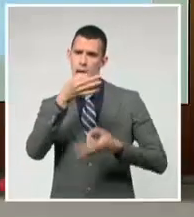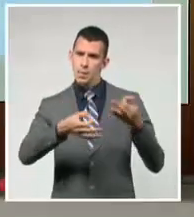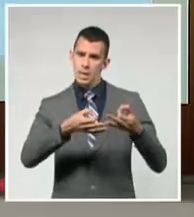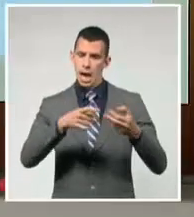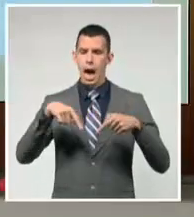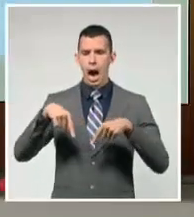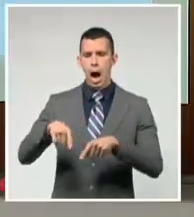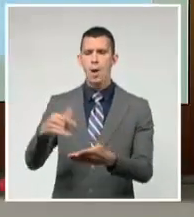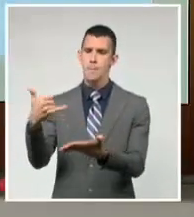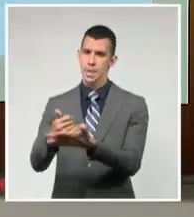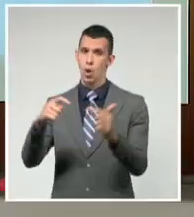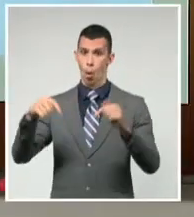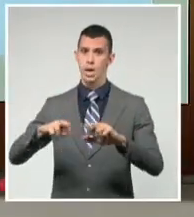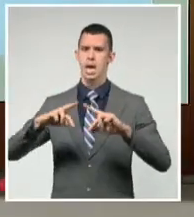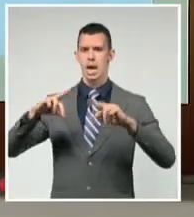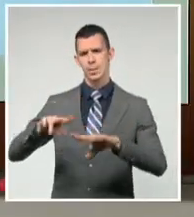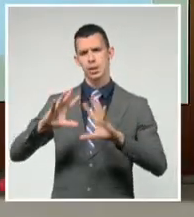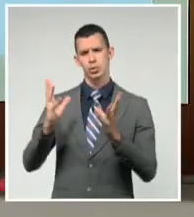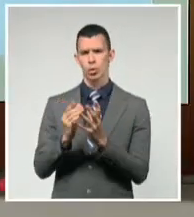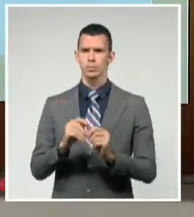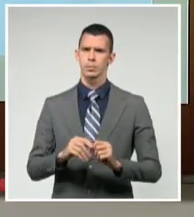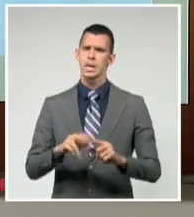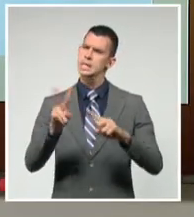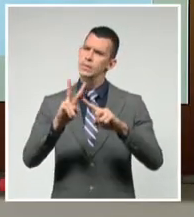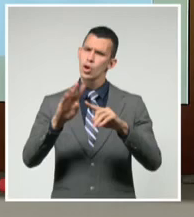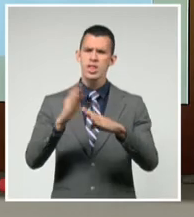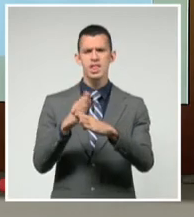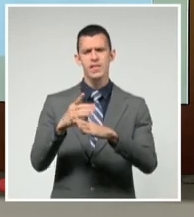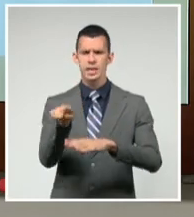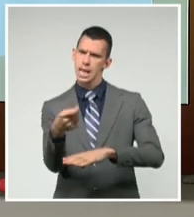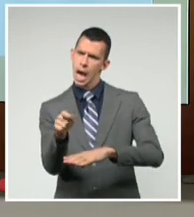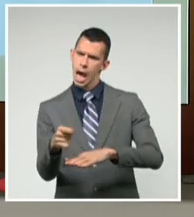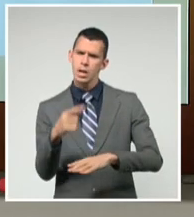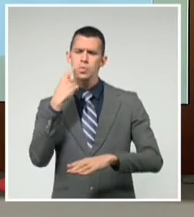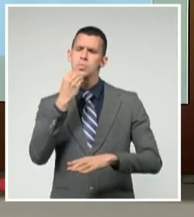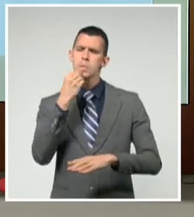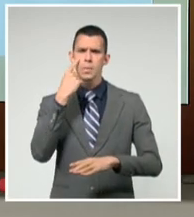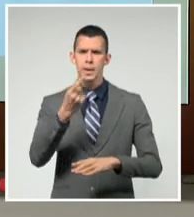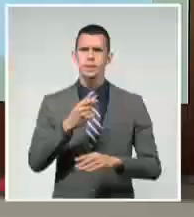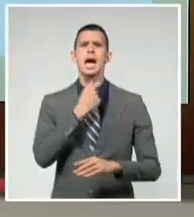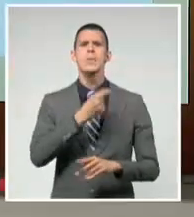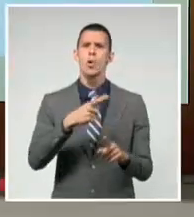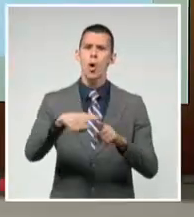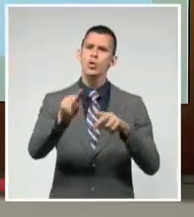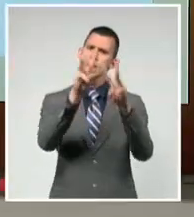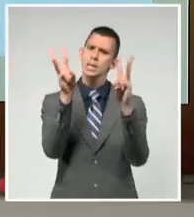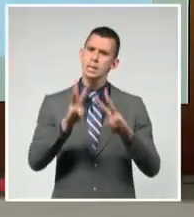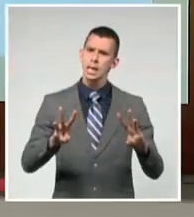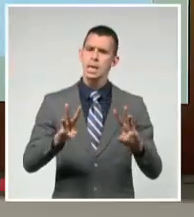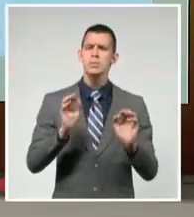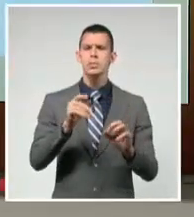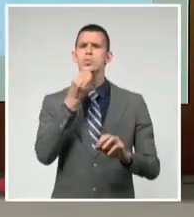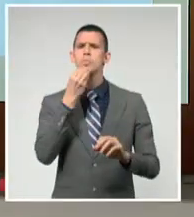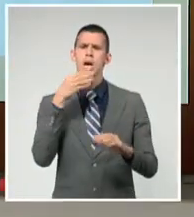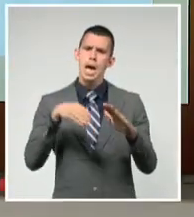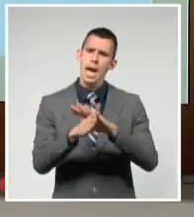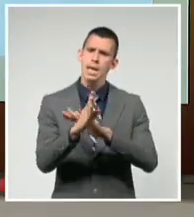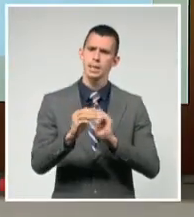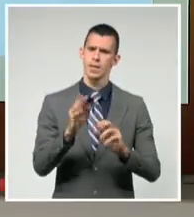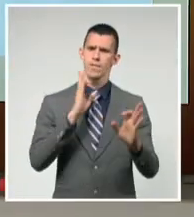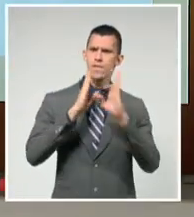cubavisión internacional el canal caribe y radio rebelde radio habana cuba los canales de youtube de la mesa redonda y la presidencia y las páginas de facebook de